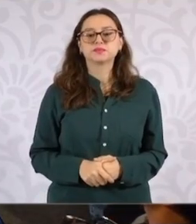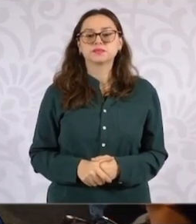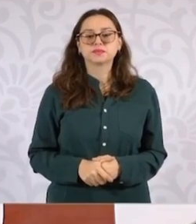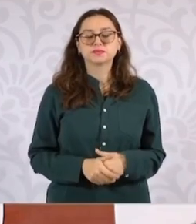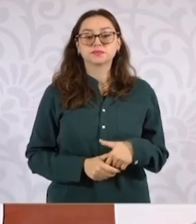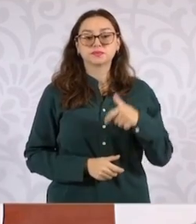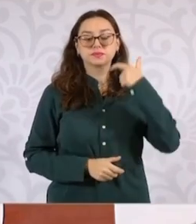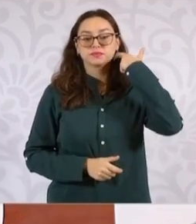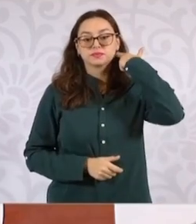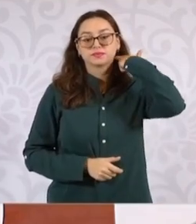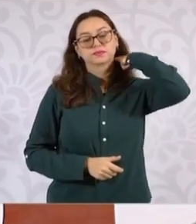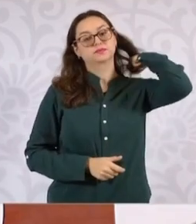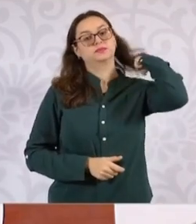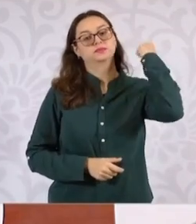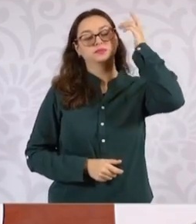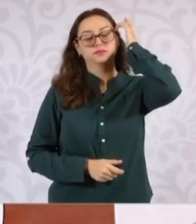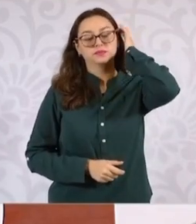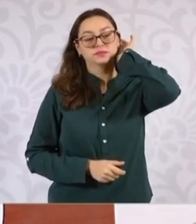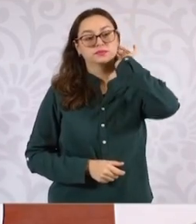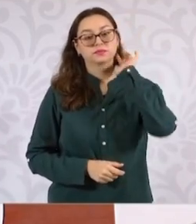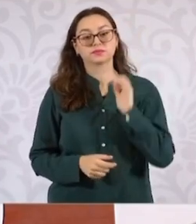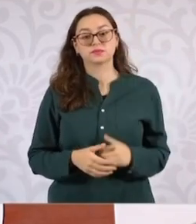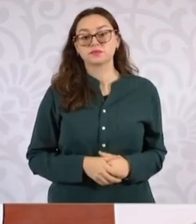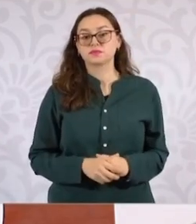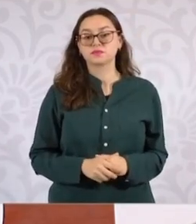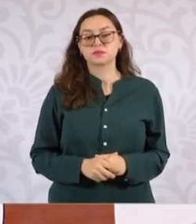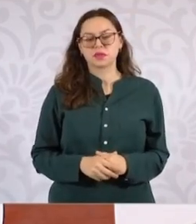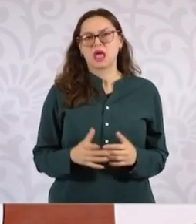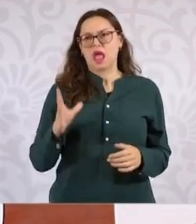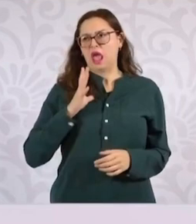una propuesta de varios artículos y después